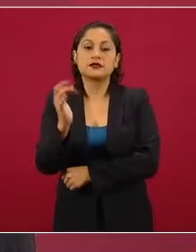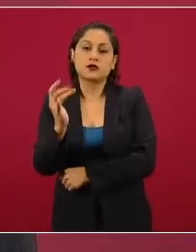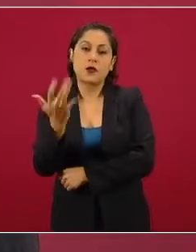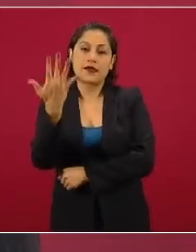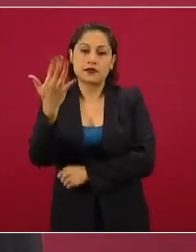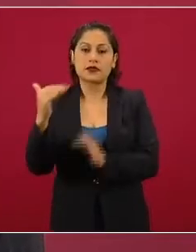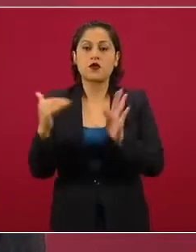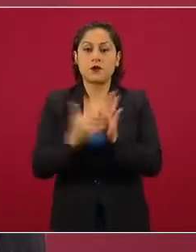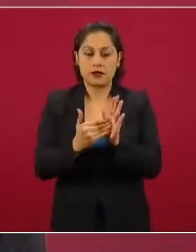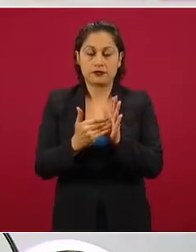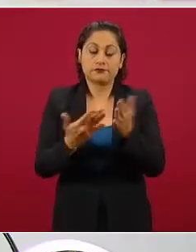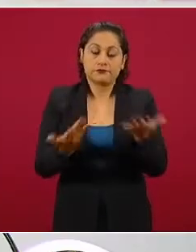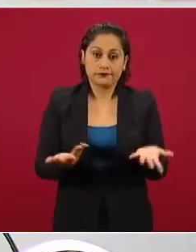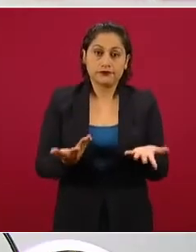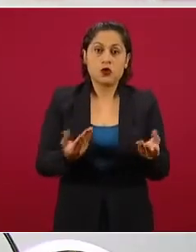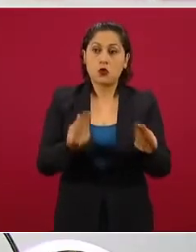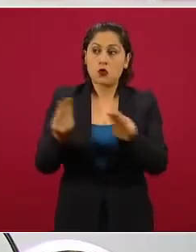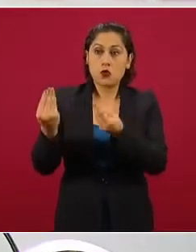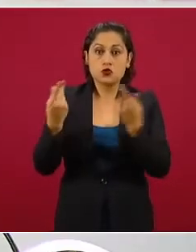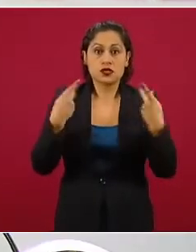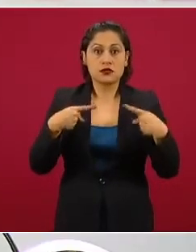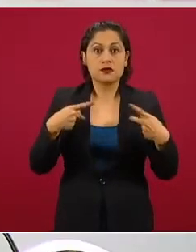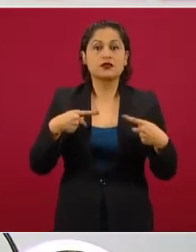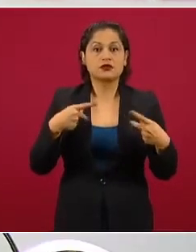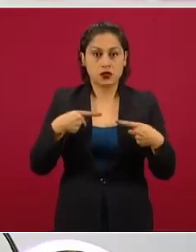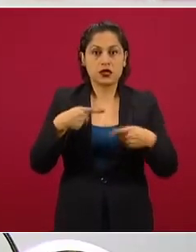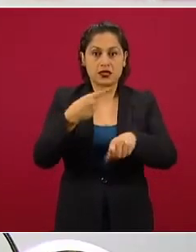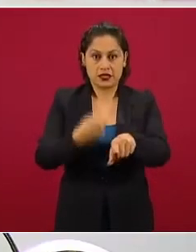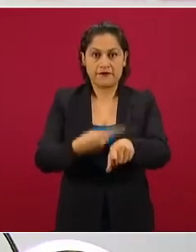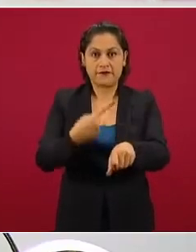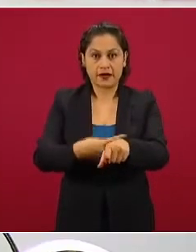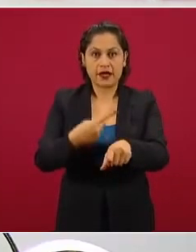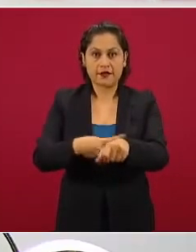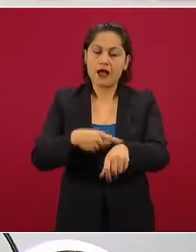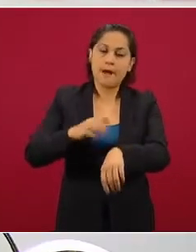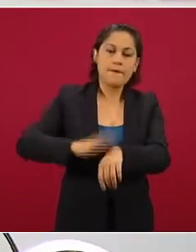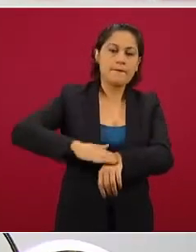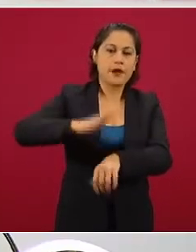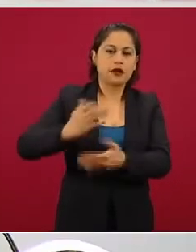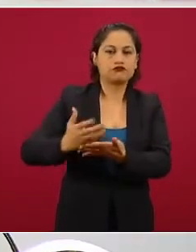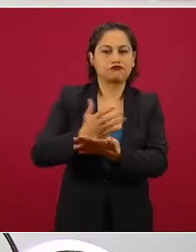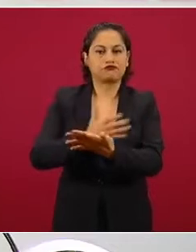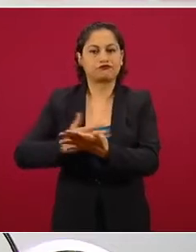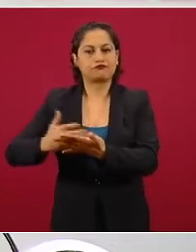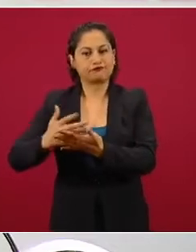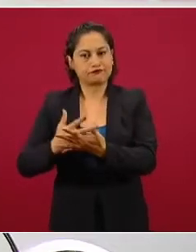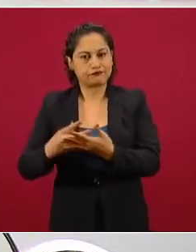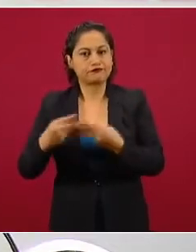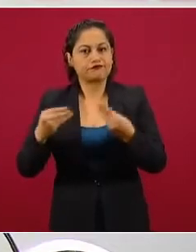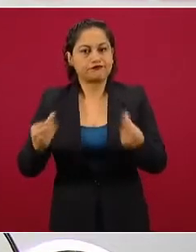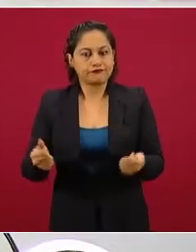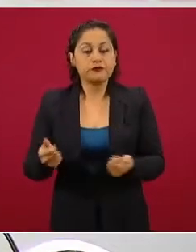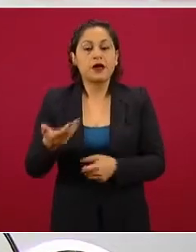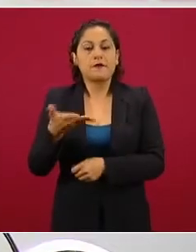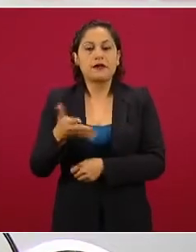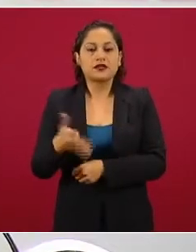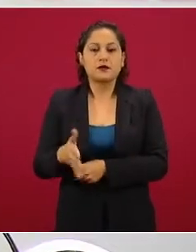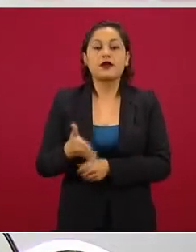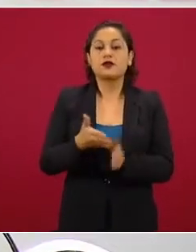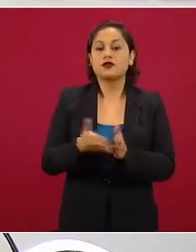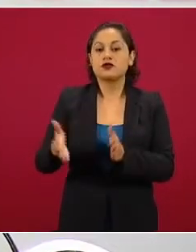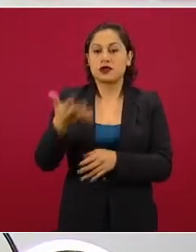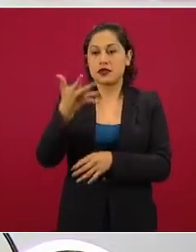gran mayoría de las personas enfermas de COVID-19 afortunadamente se recuperan en aproximadamente 10 a 14